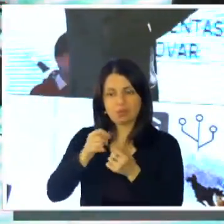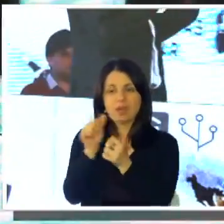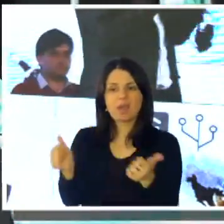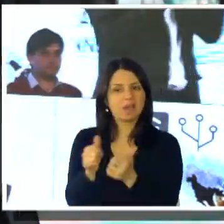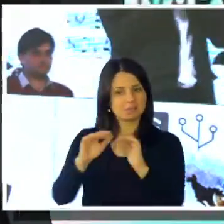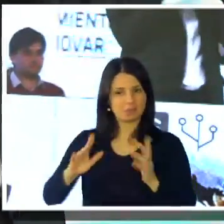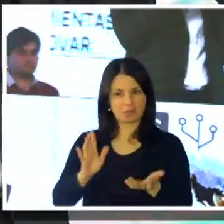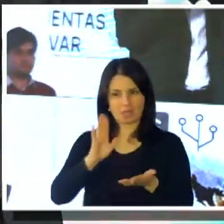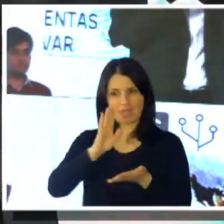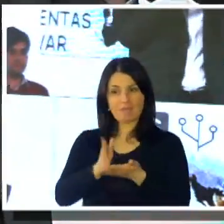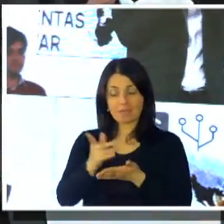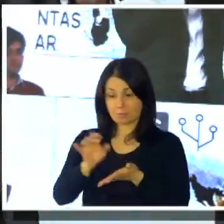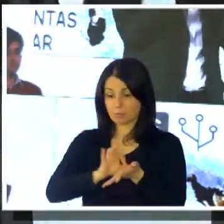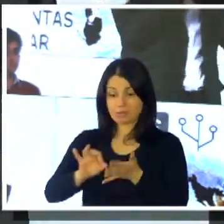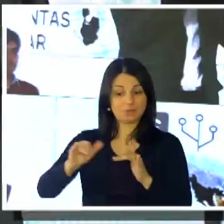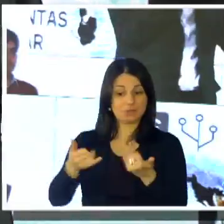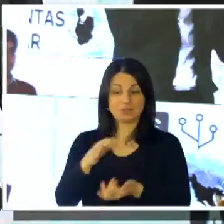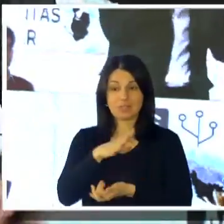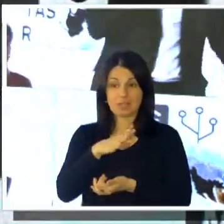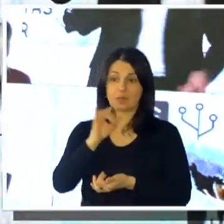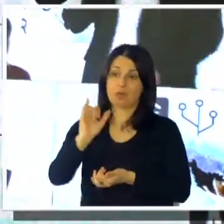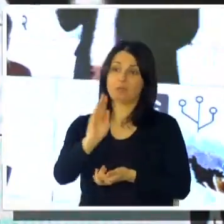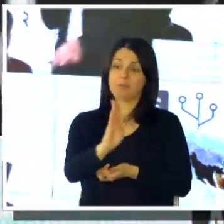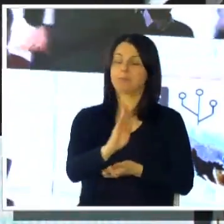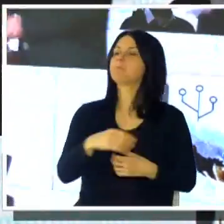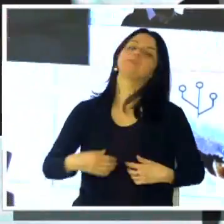haciendo es orquestando estos servicios, por ejemplo, con un BPEL.